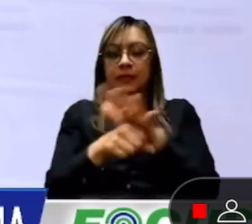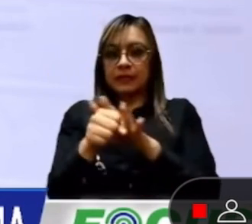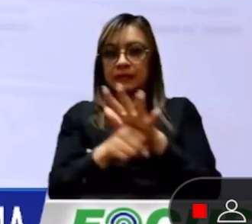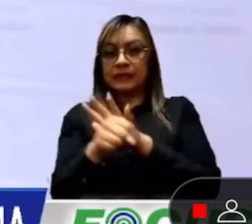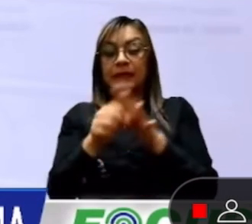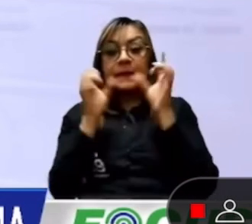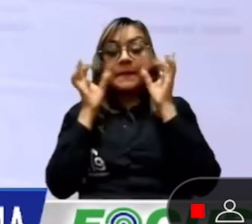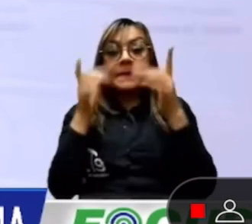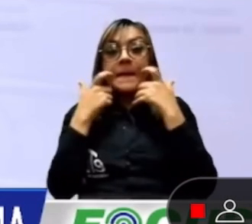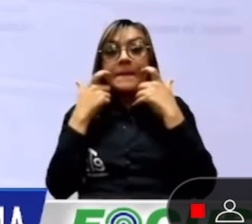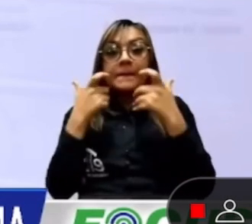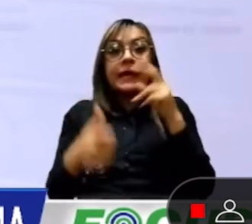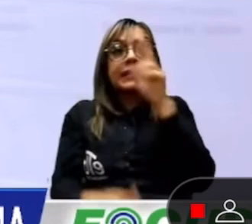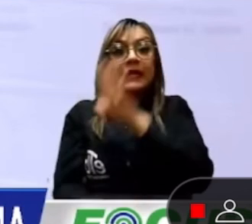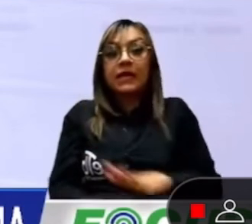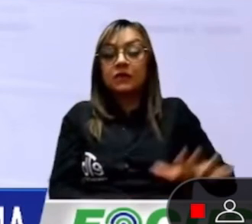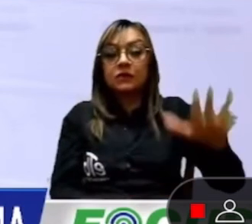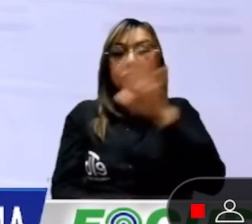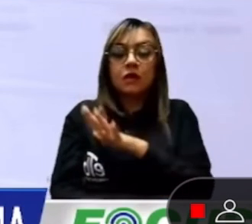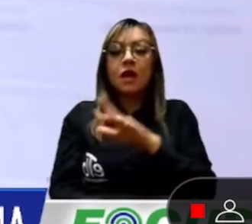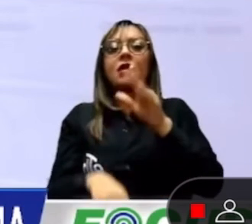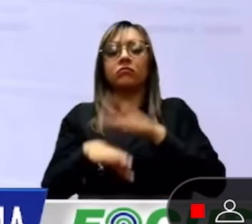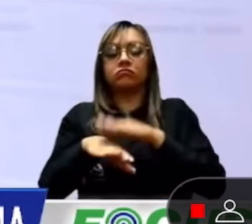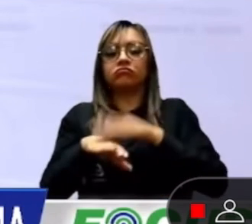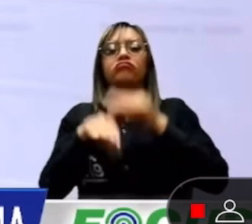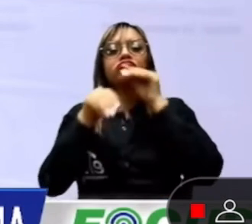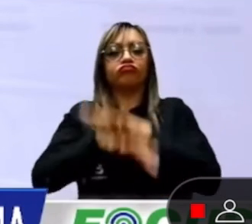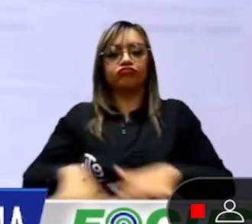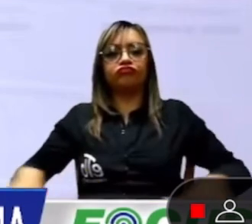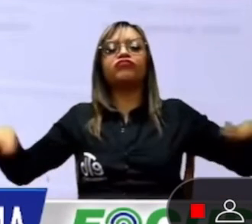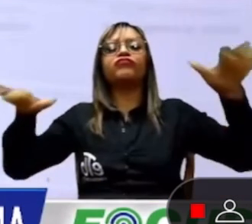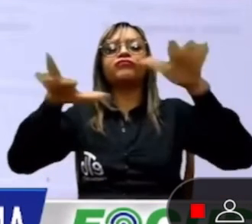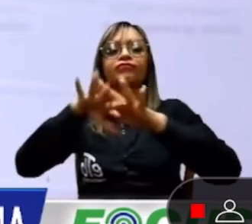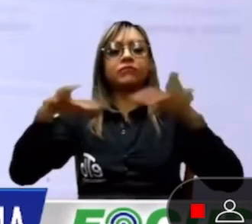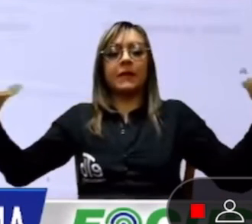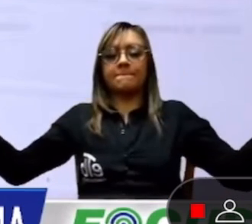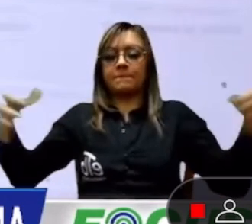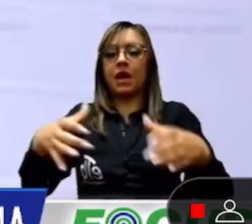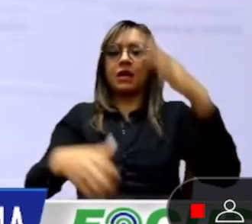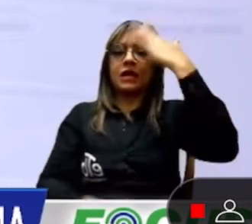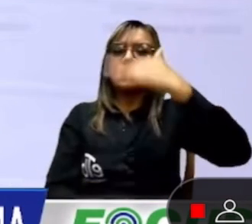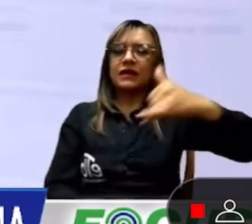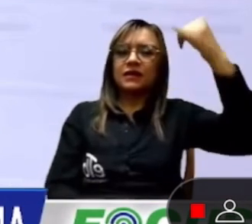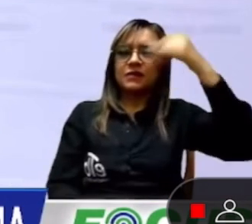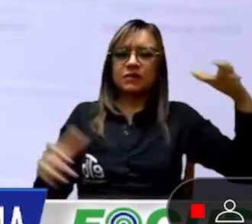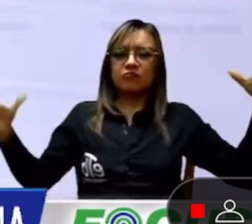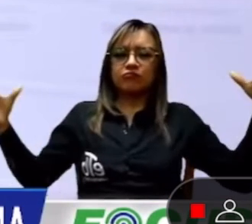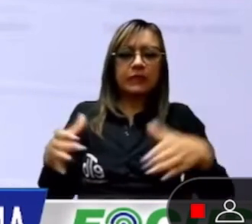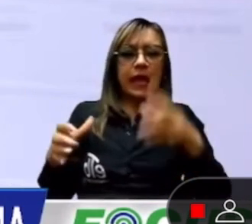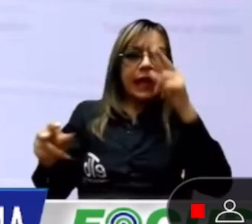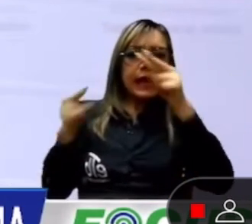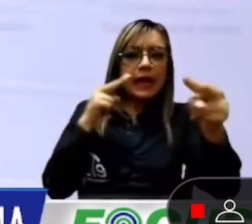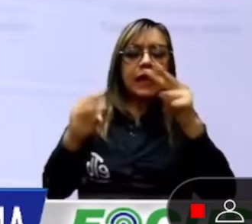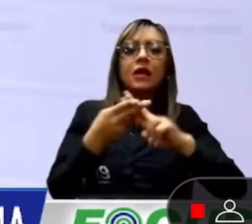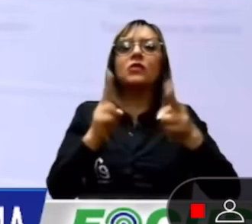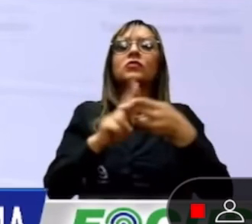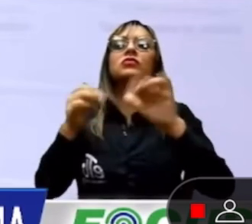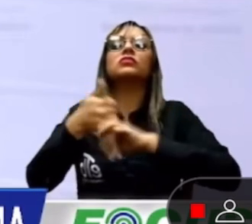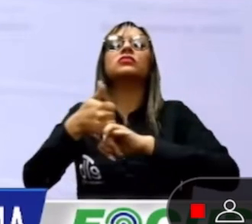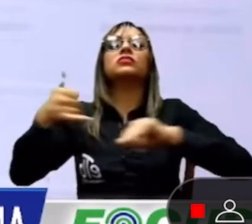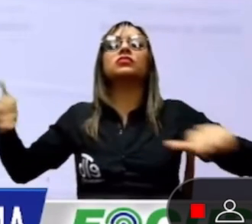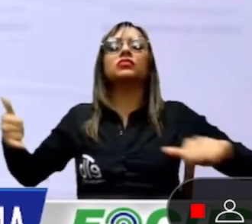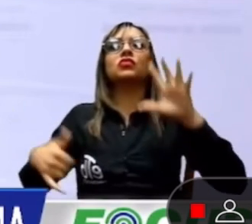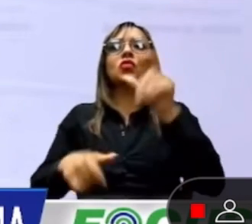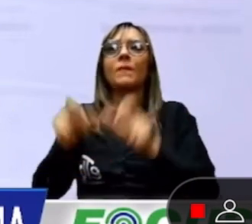de Gran relevancia nacional se convocará a unas barras académicas desde luego respetando la autonomía e